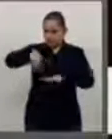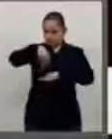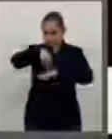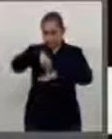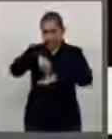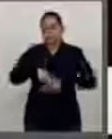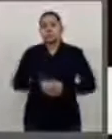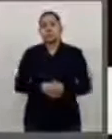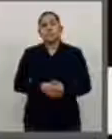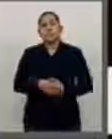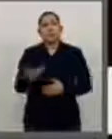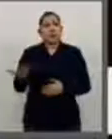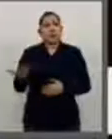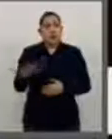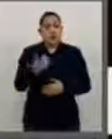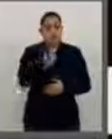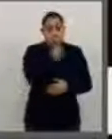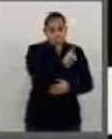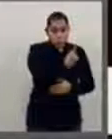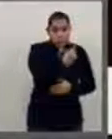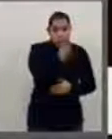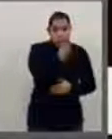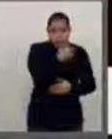a partir del